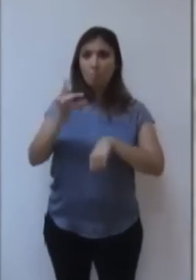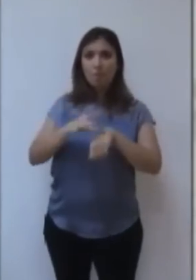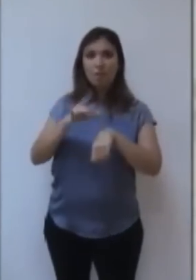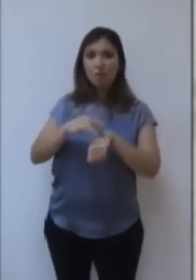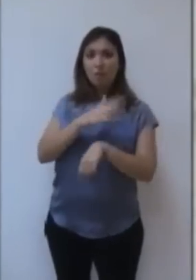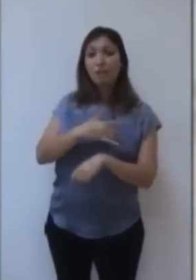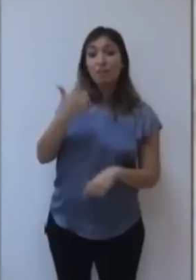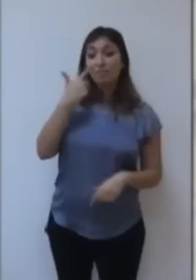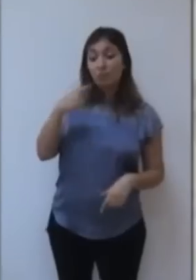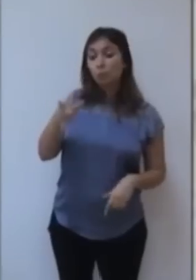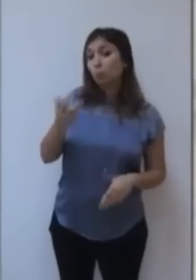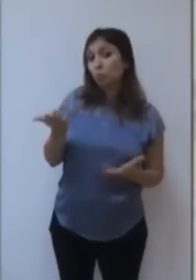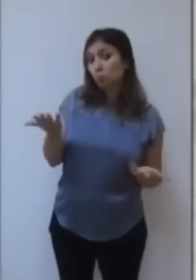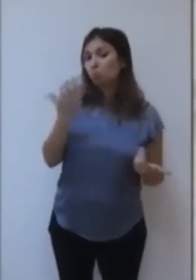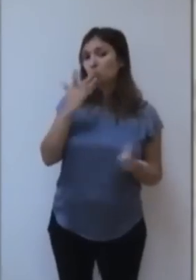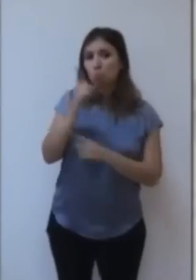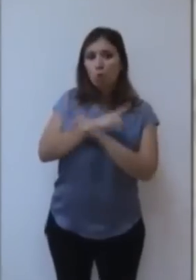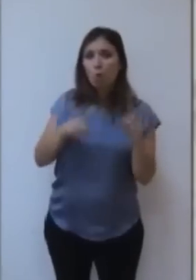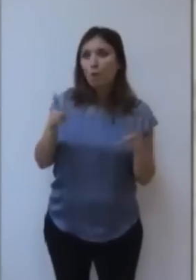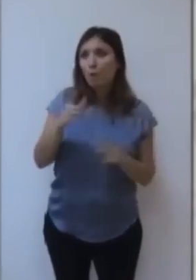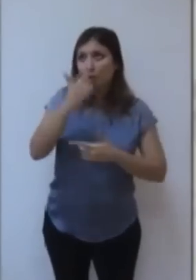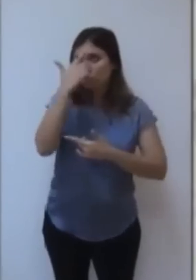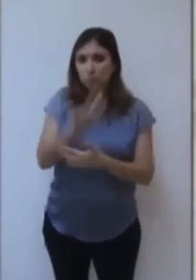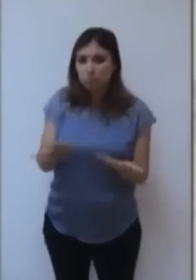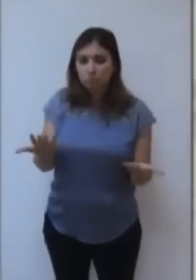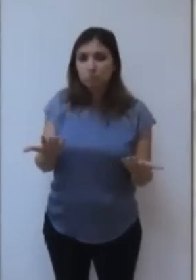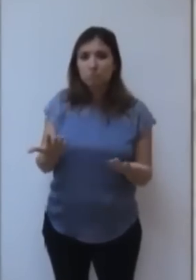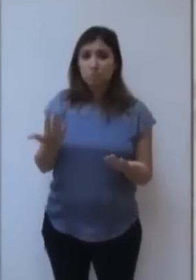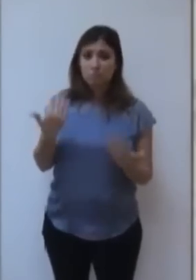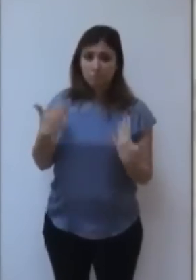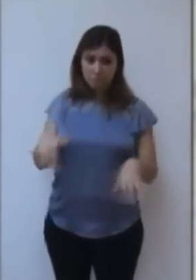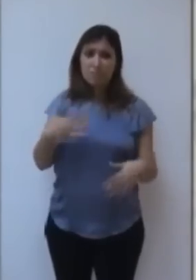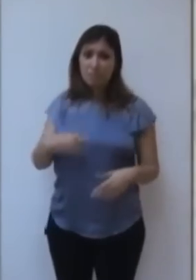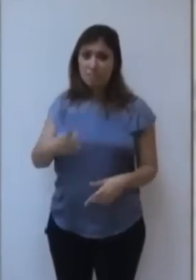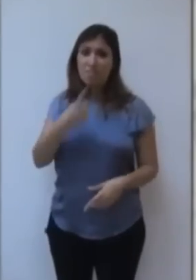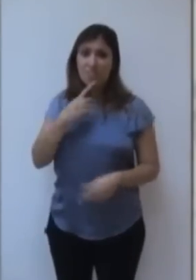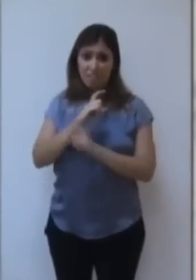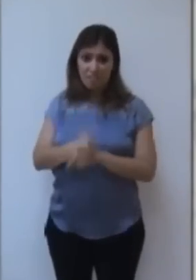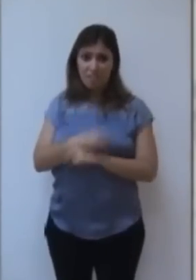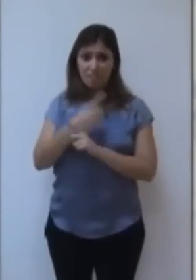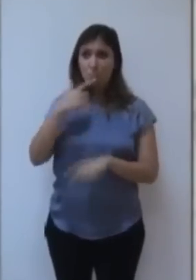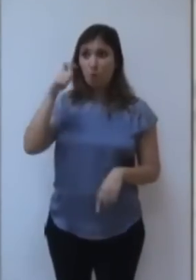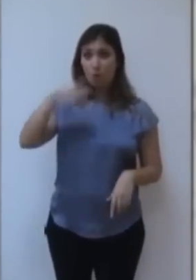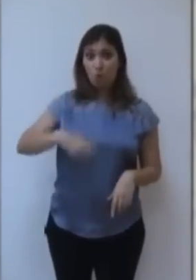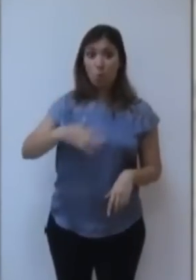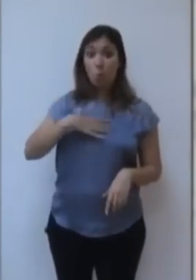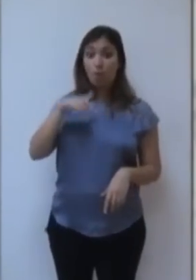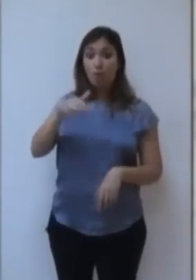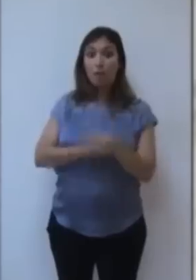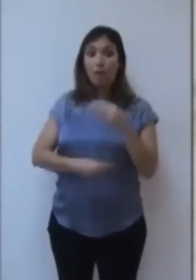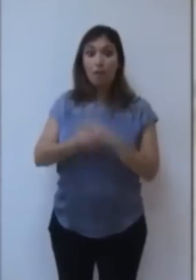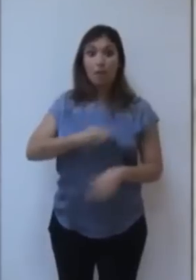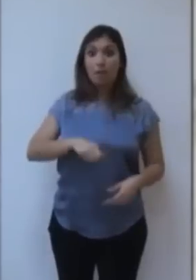quiere decir que tiene un problema del tipo que sea, que ya es difícil para el ciudadano de aquí que conoce